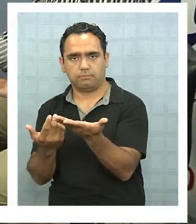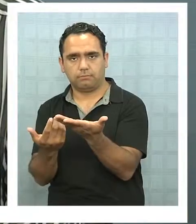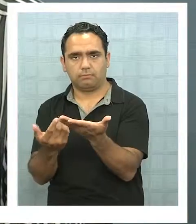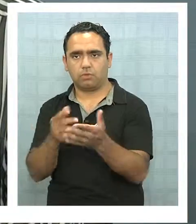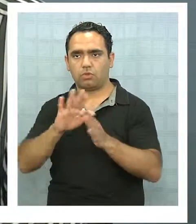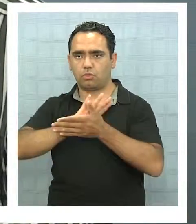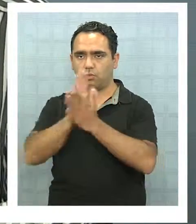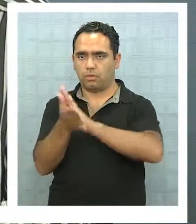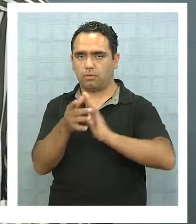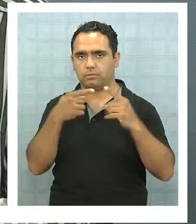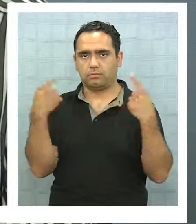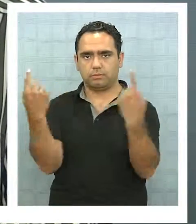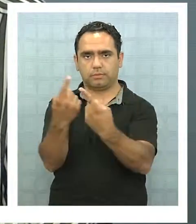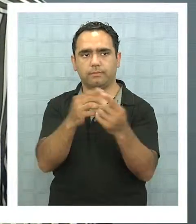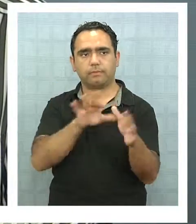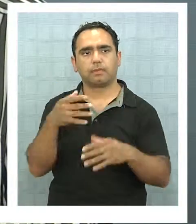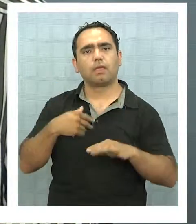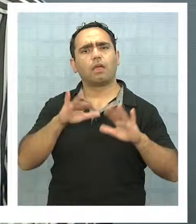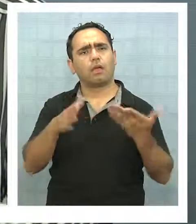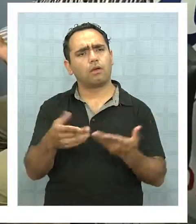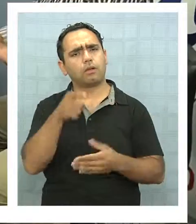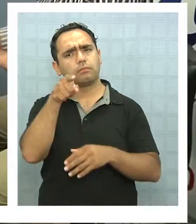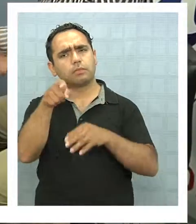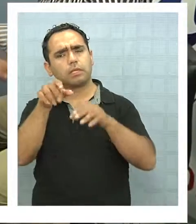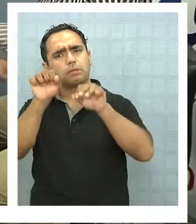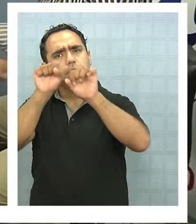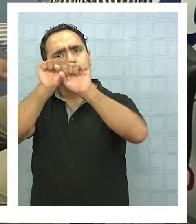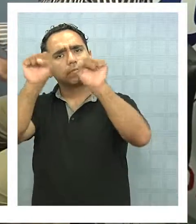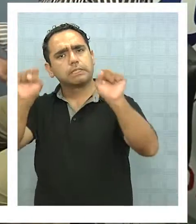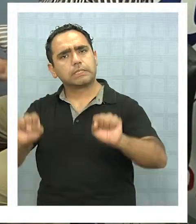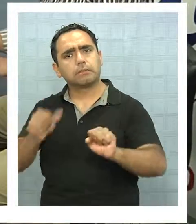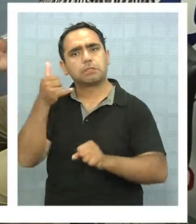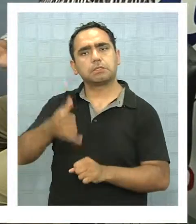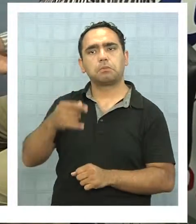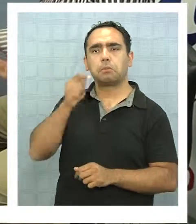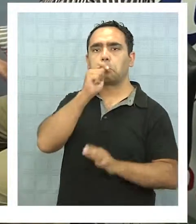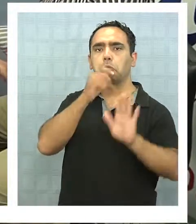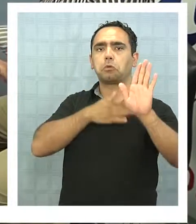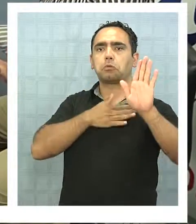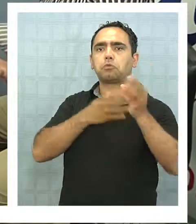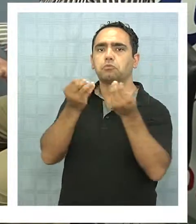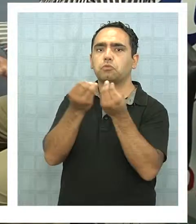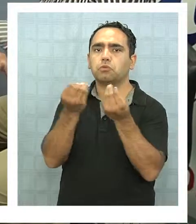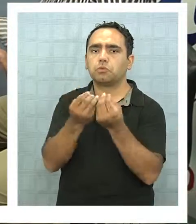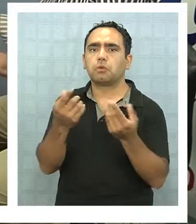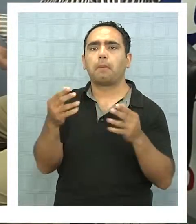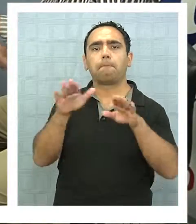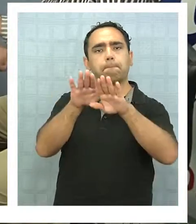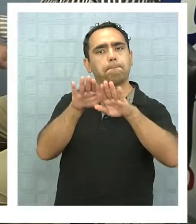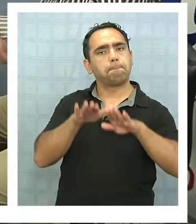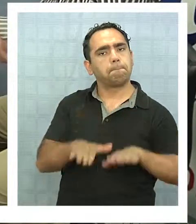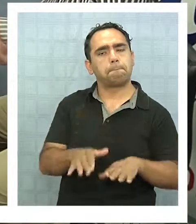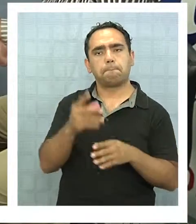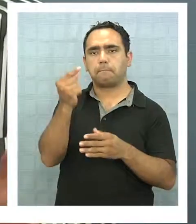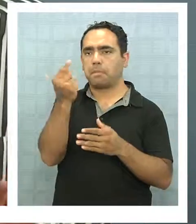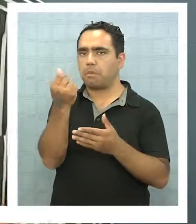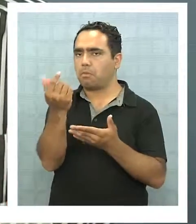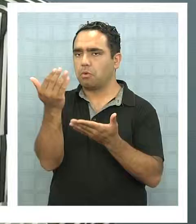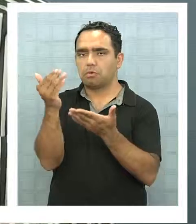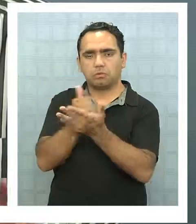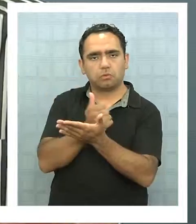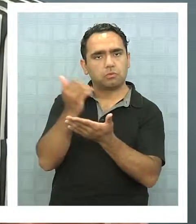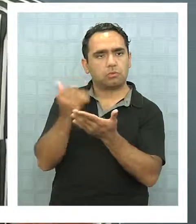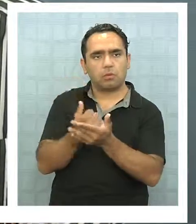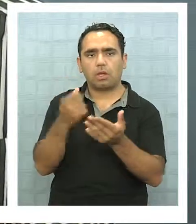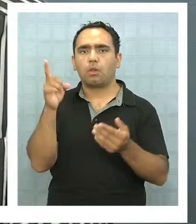Ahora, se veía muy promisorio este sistema. Se decía que uno iba a jubilar con el mismo sueldo, con un sueldo muy parecido a